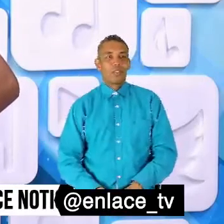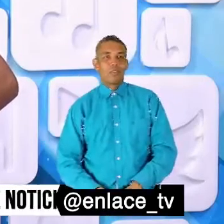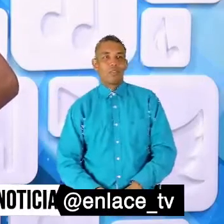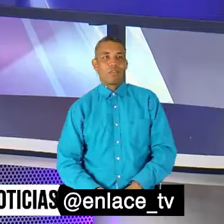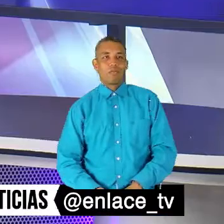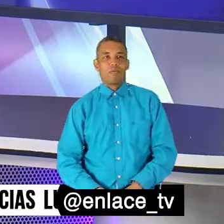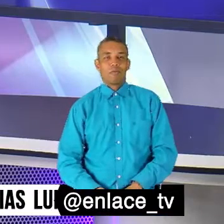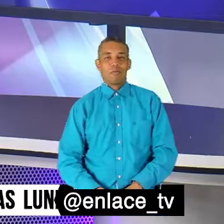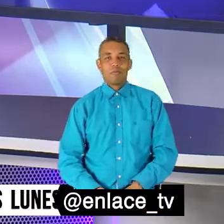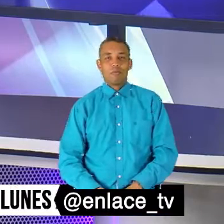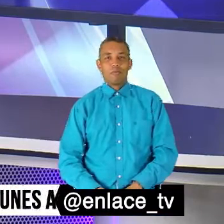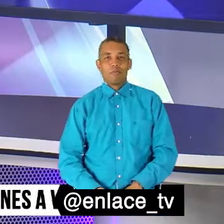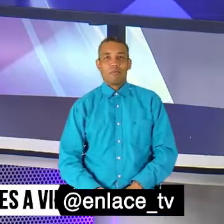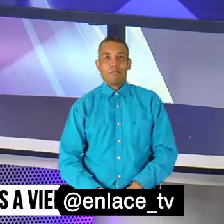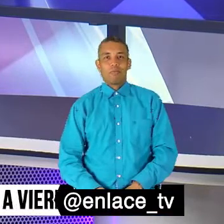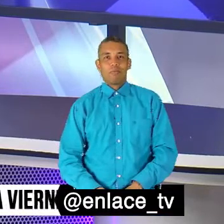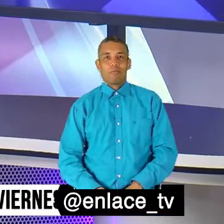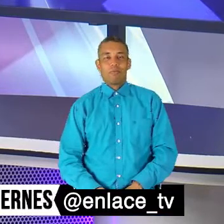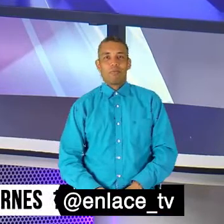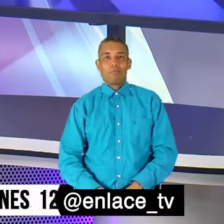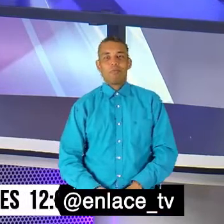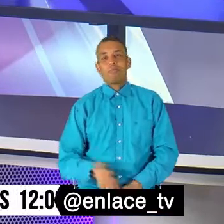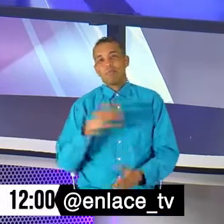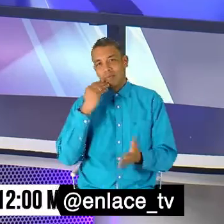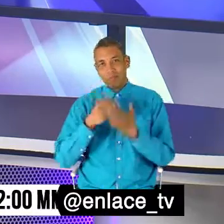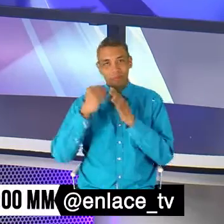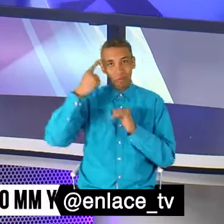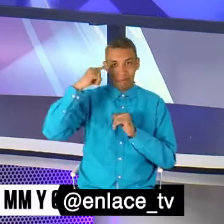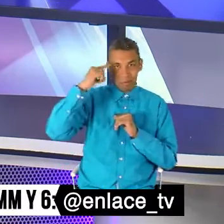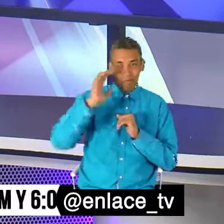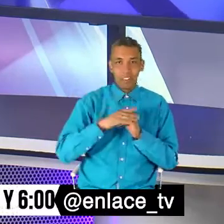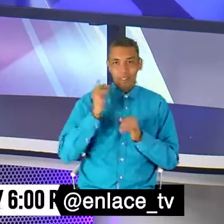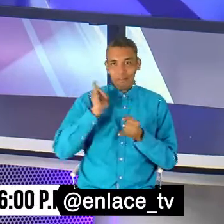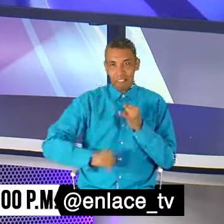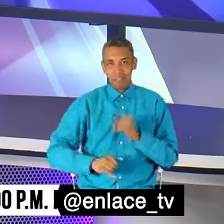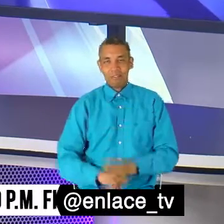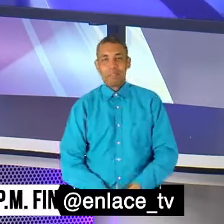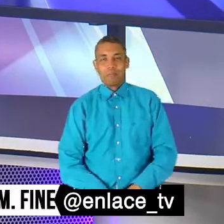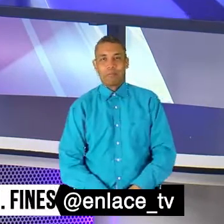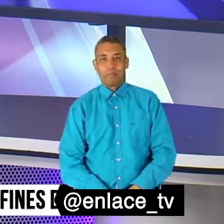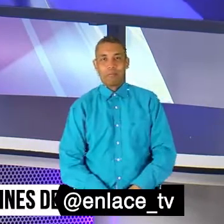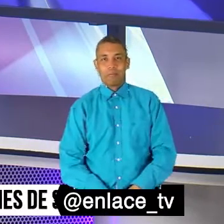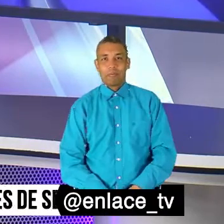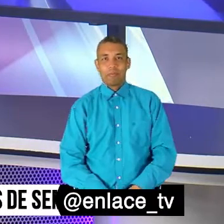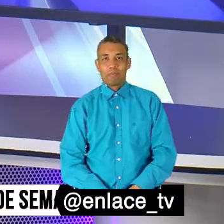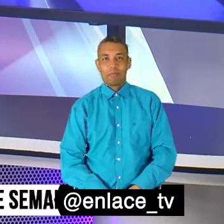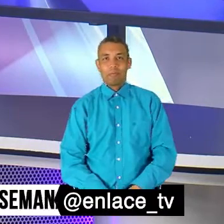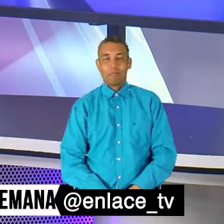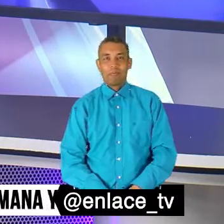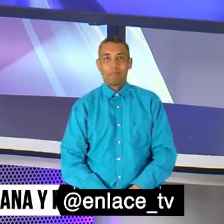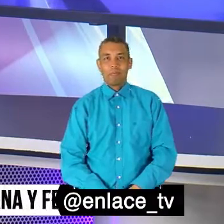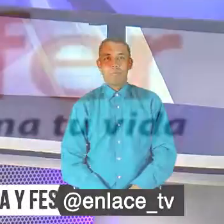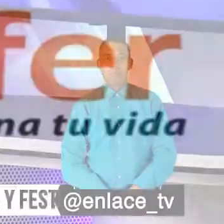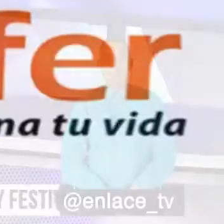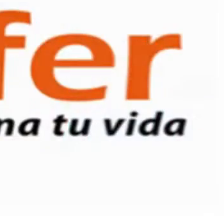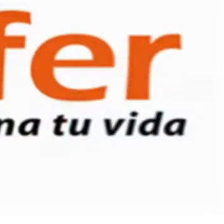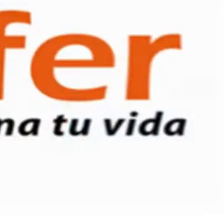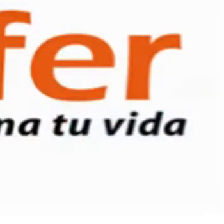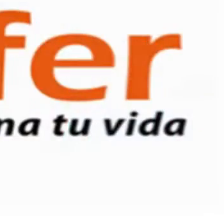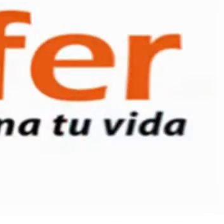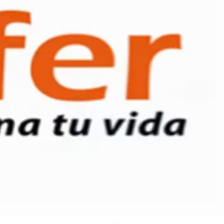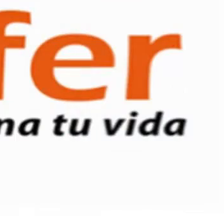chao. Gracias, Sara, por esta información, y de esta forma llegamos a la parte final de Enlace Noticias. Antes de despedirnos, recuerde,